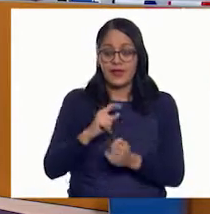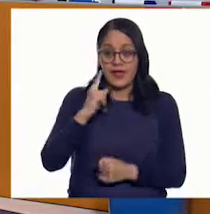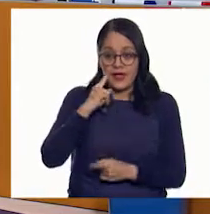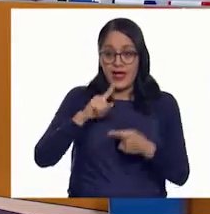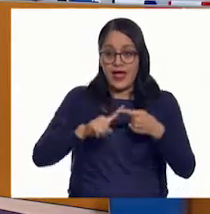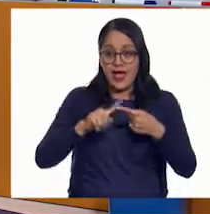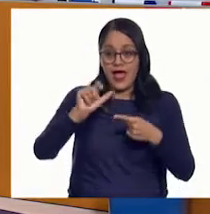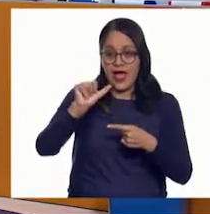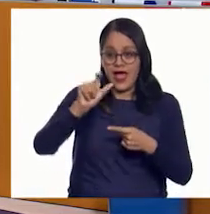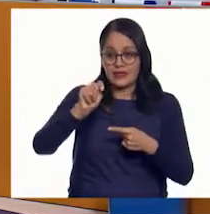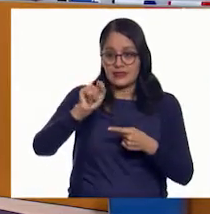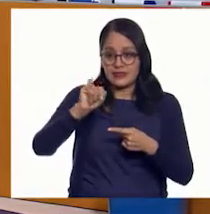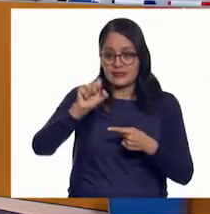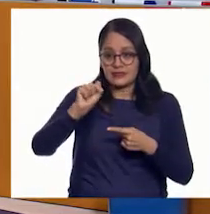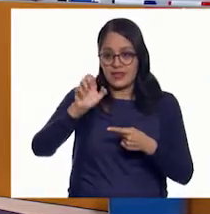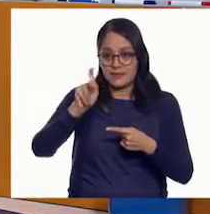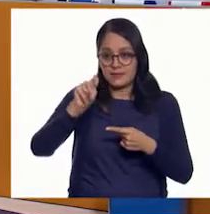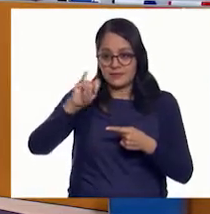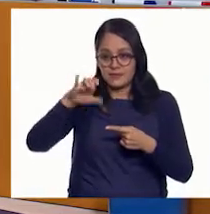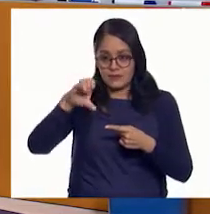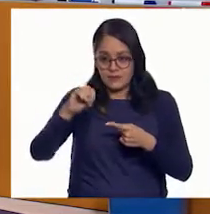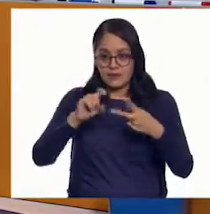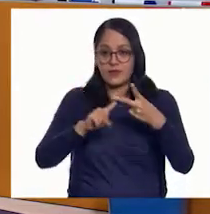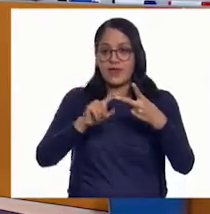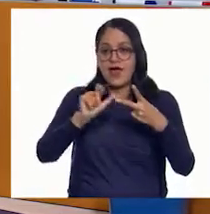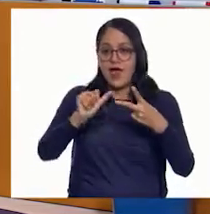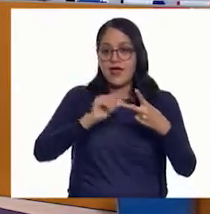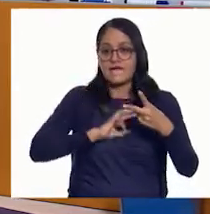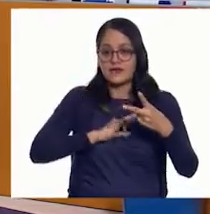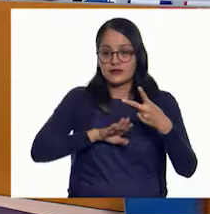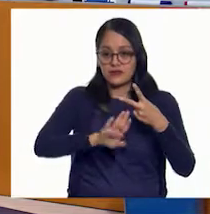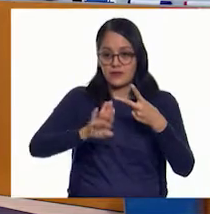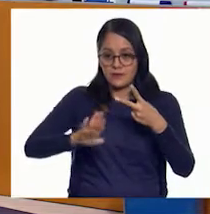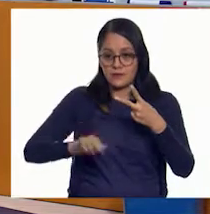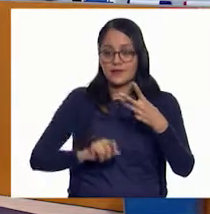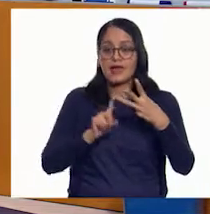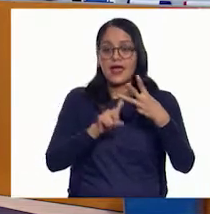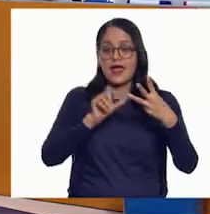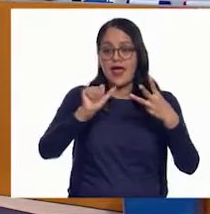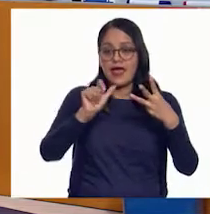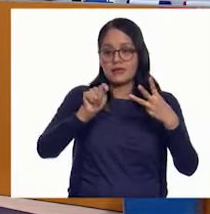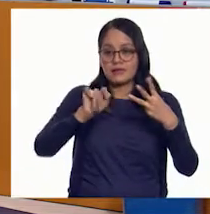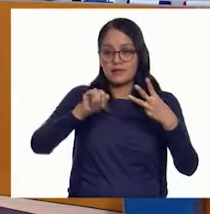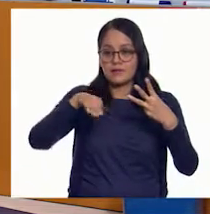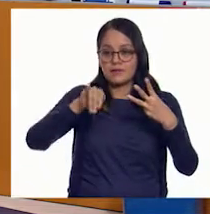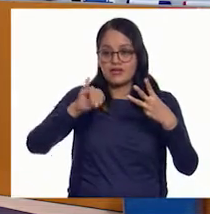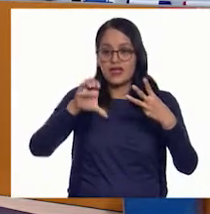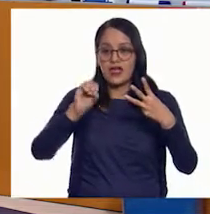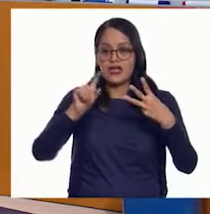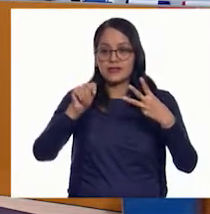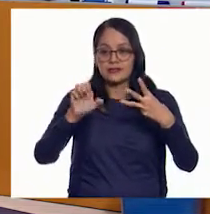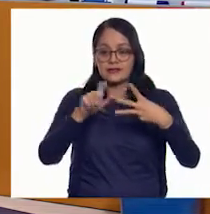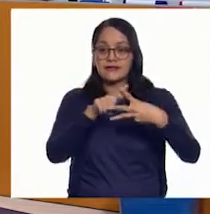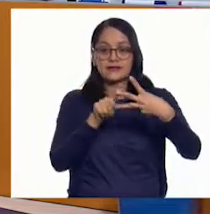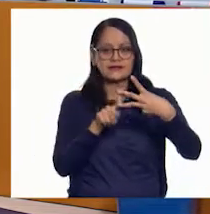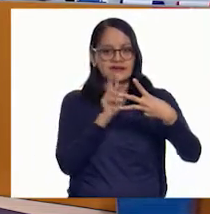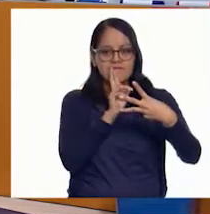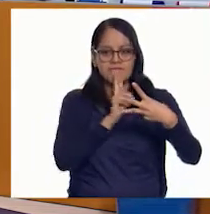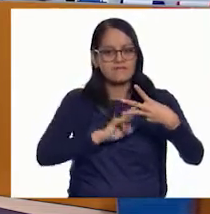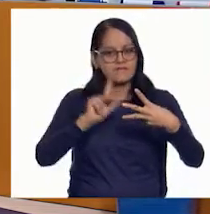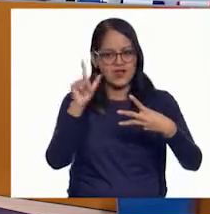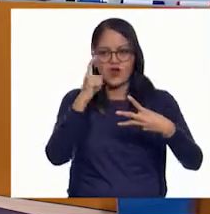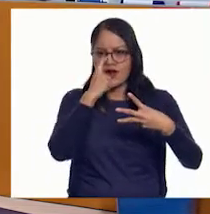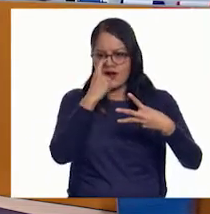antiséptico, antibiótico y antimicótico natural que existe. ¿En serio? Y por ello es